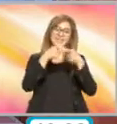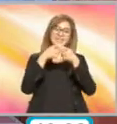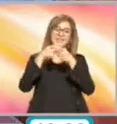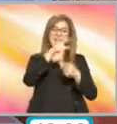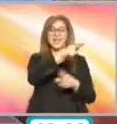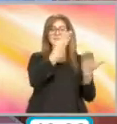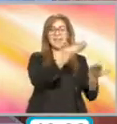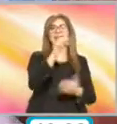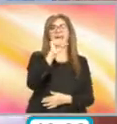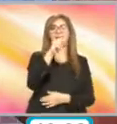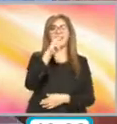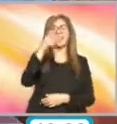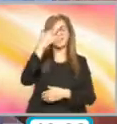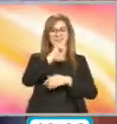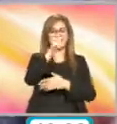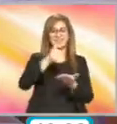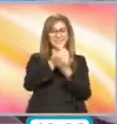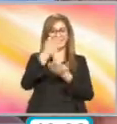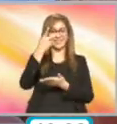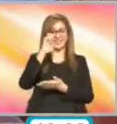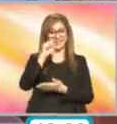Aarón Quinn, que está con nosotros en tus ciudades.